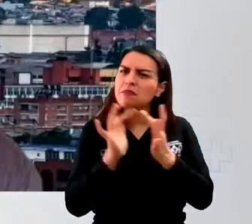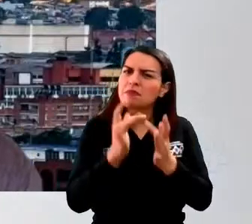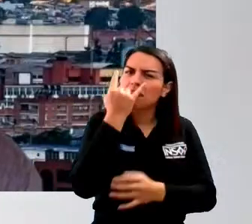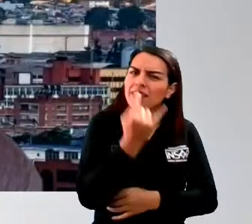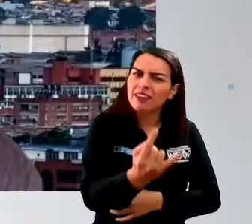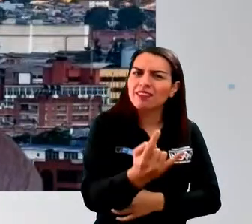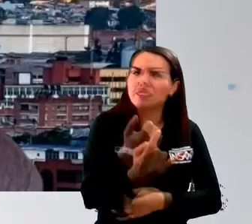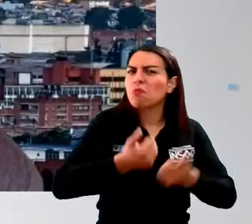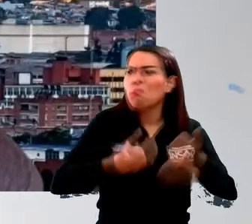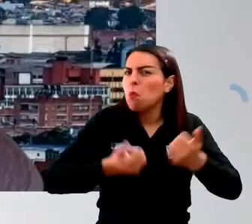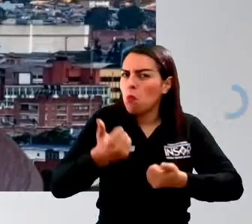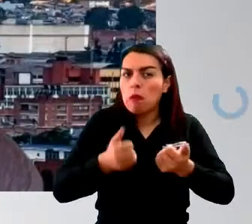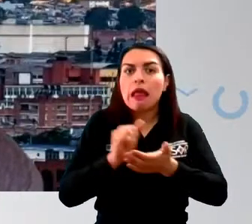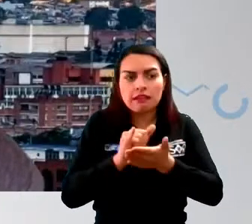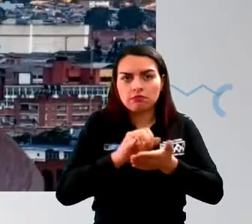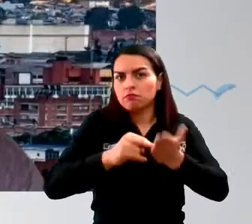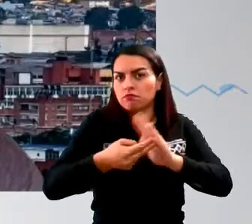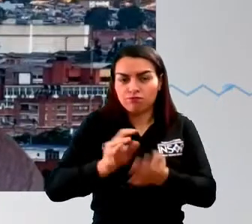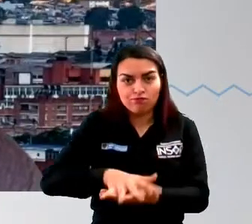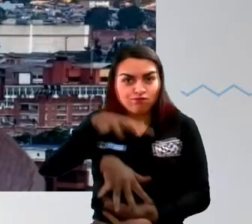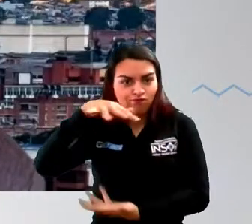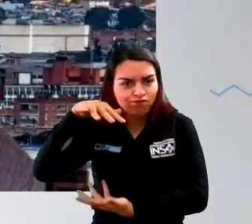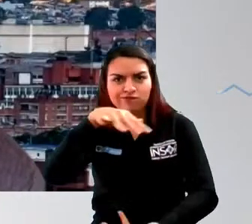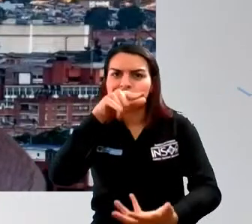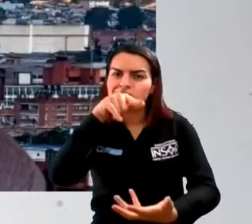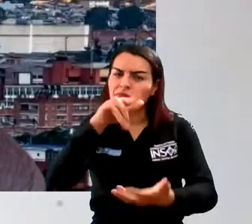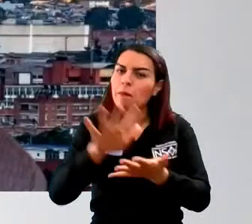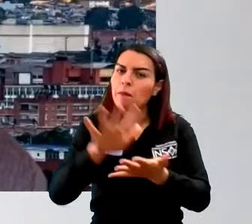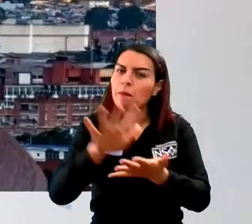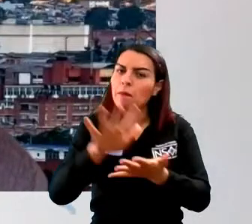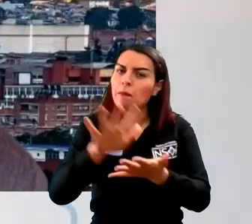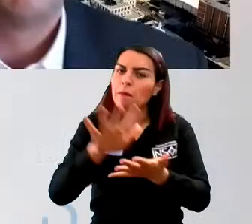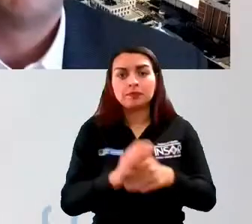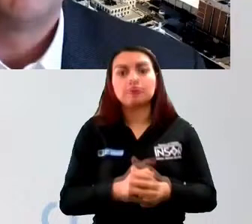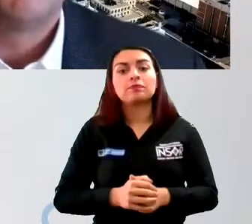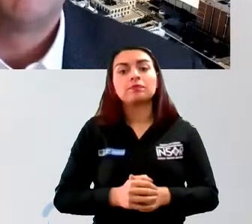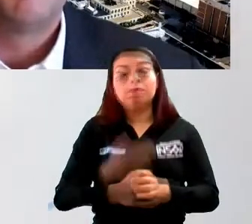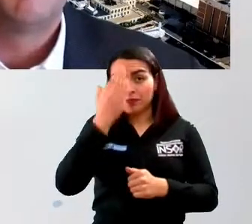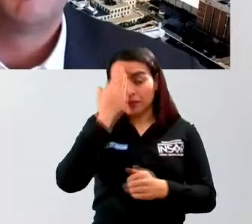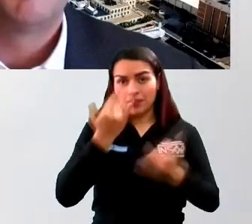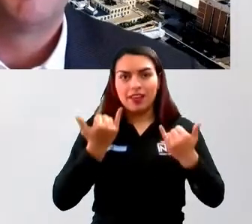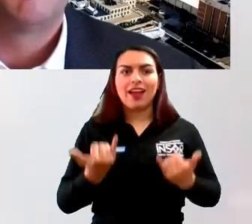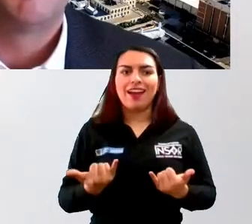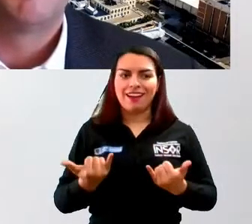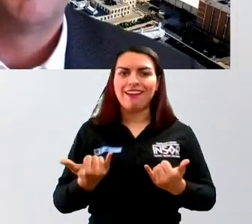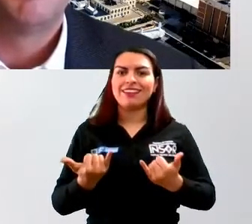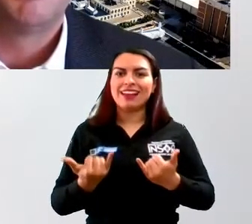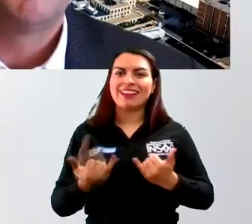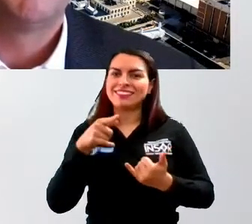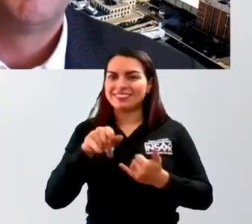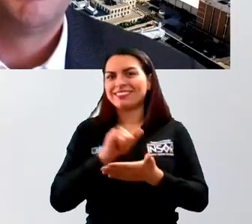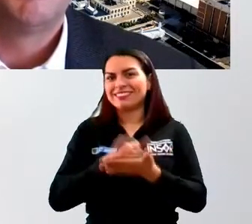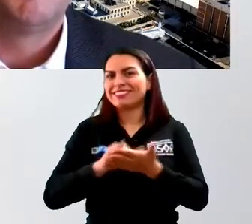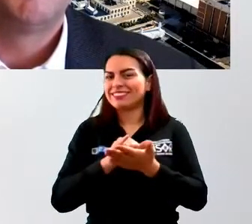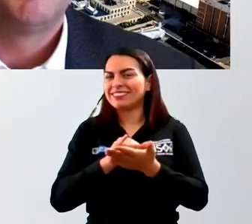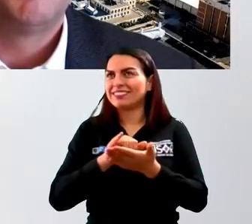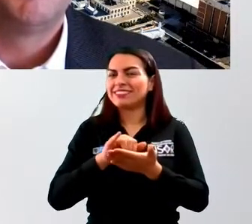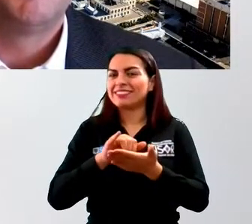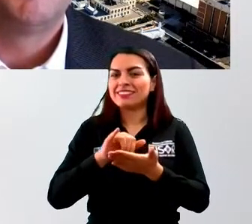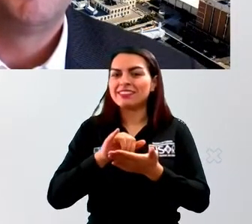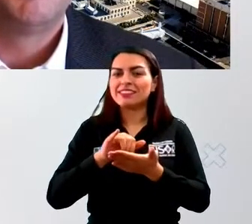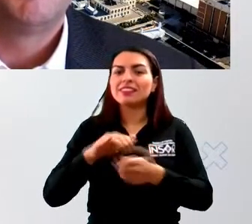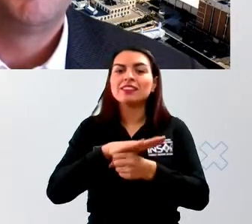traído eso a colación. Y como la ocasión es calva, yo quisiera decir que tenemos otro